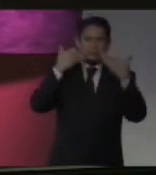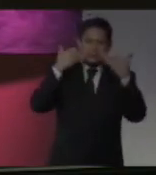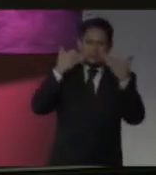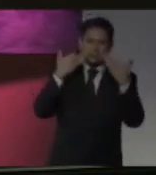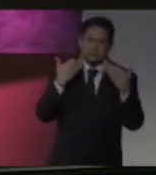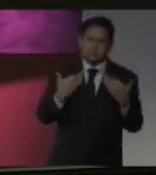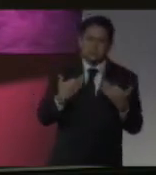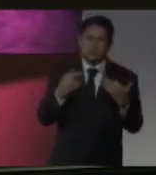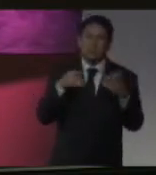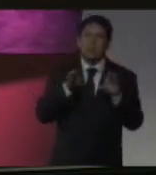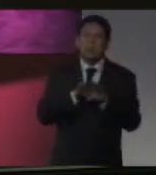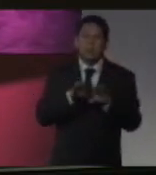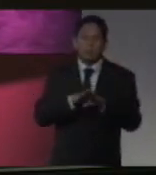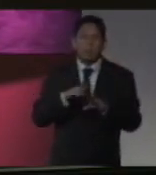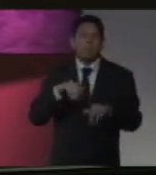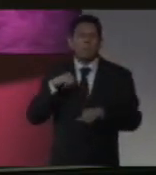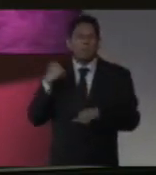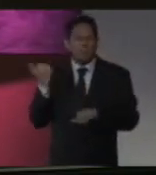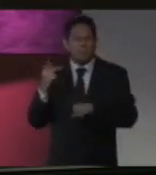radicales procesos de expoliación y despojo.